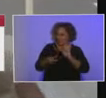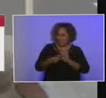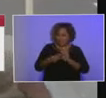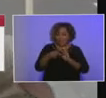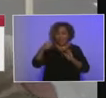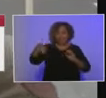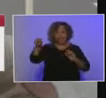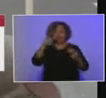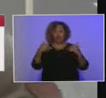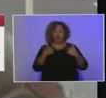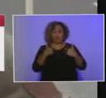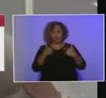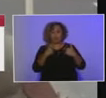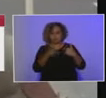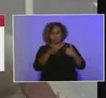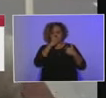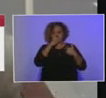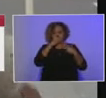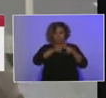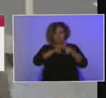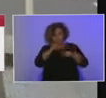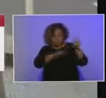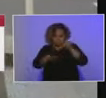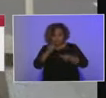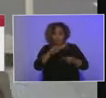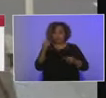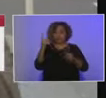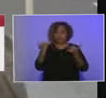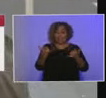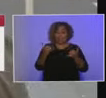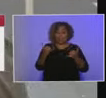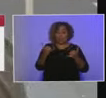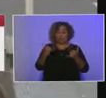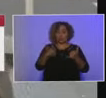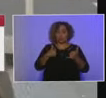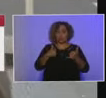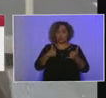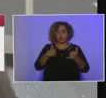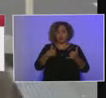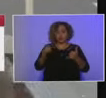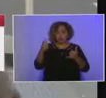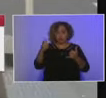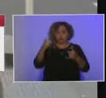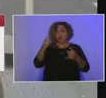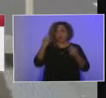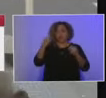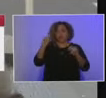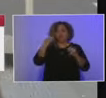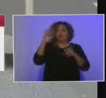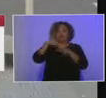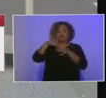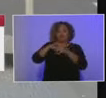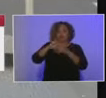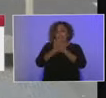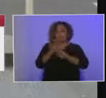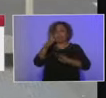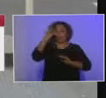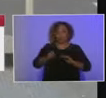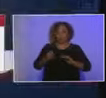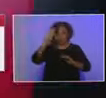Ellos son los que rigen el sistema de trenes de la ciudad y él está corriendo por el escaño de Serrano en el sur del Bronx. Vamos a escuchar lo que dijo.